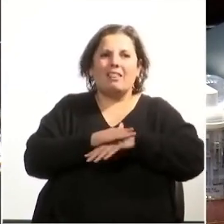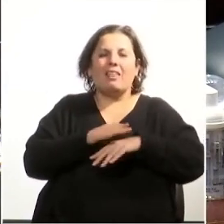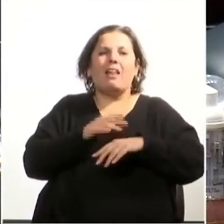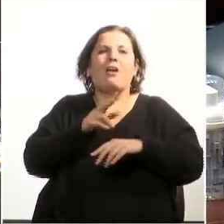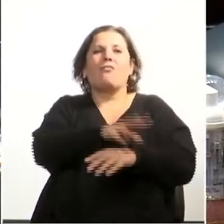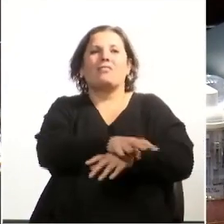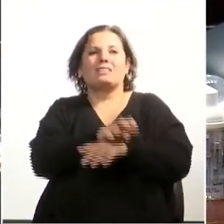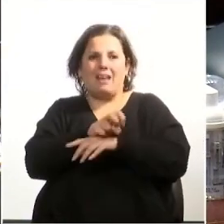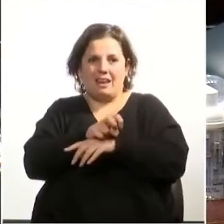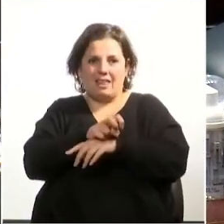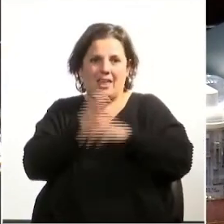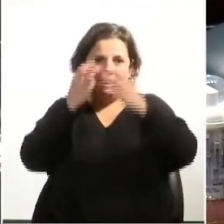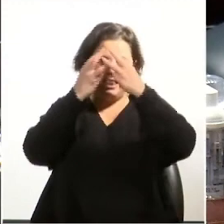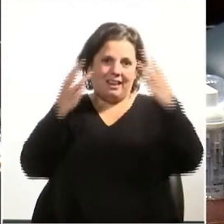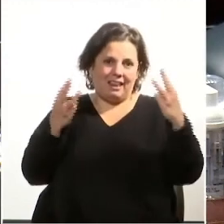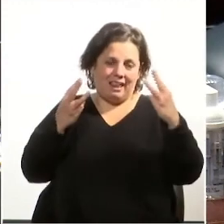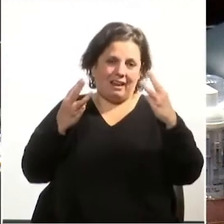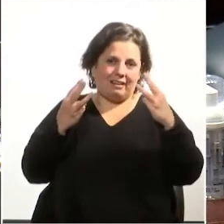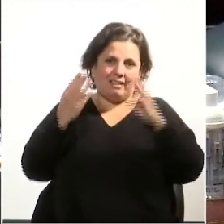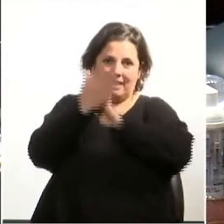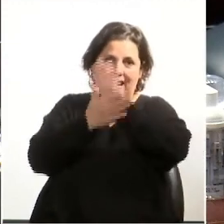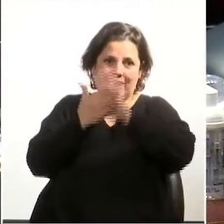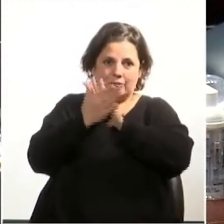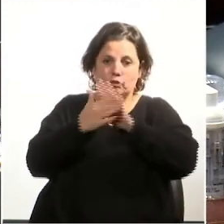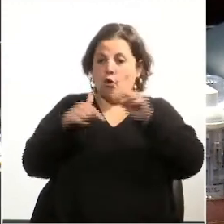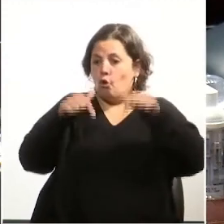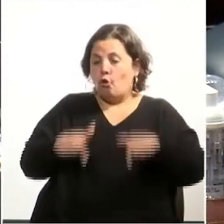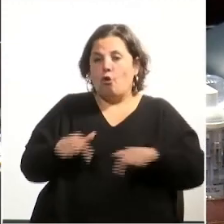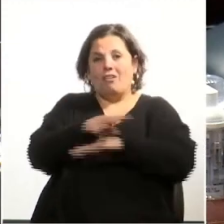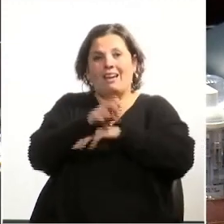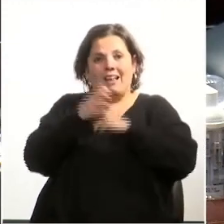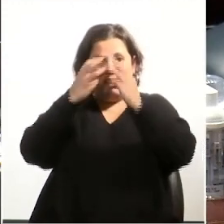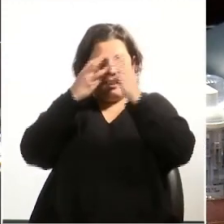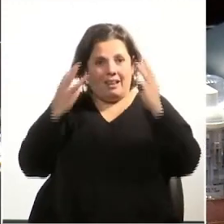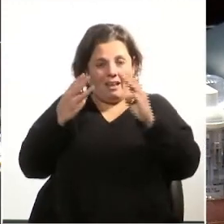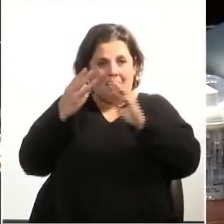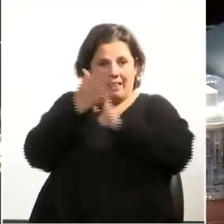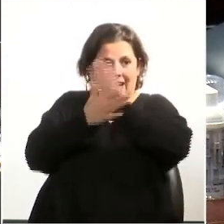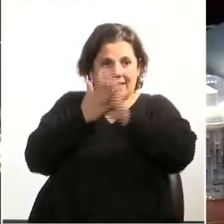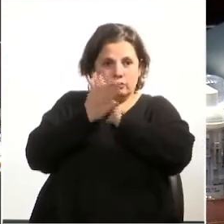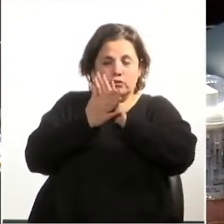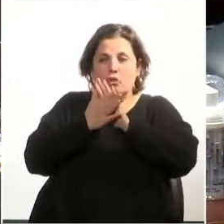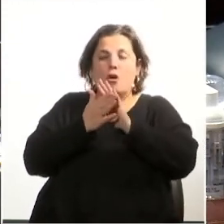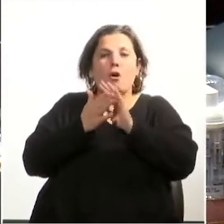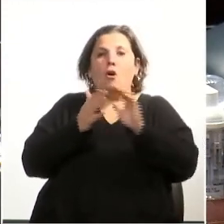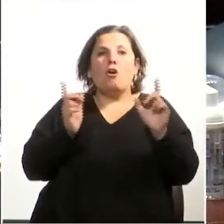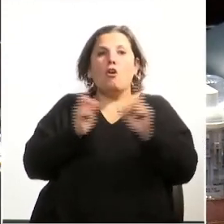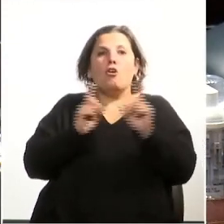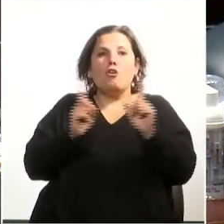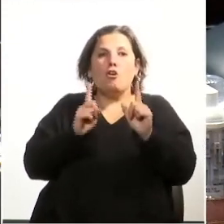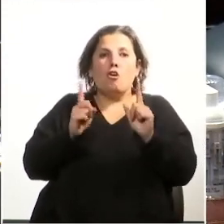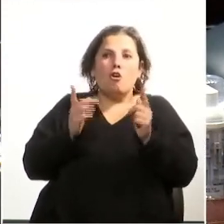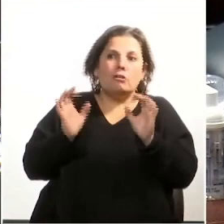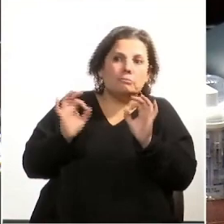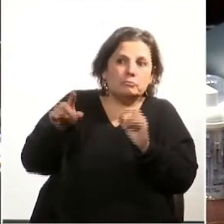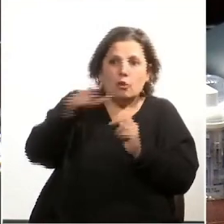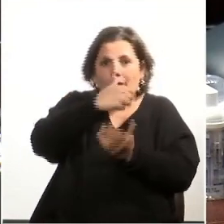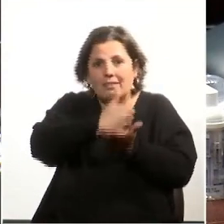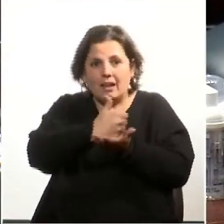la Fiscalía General de la Nación. Hoy la Fiscalía General de la Nación no está